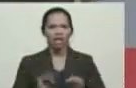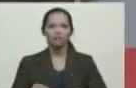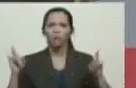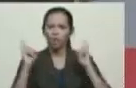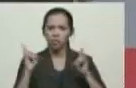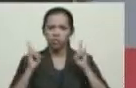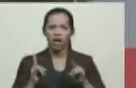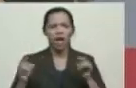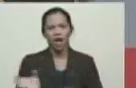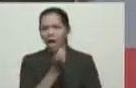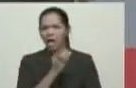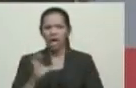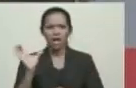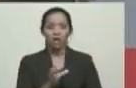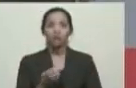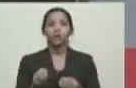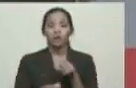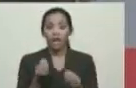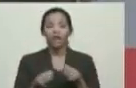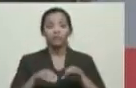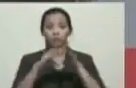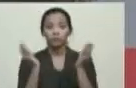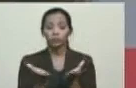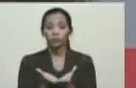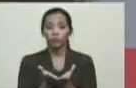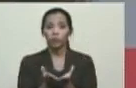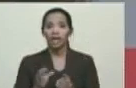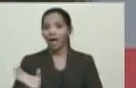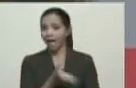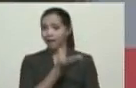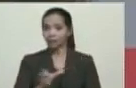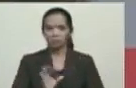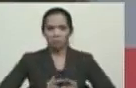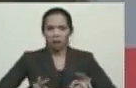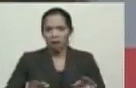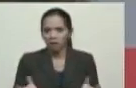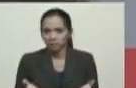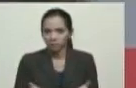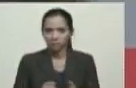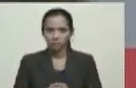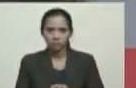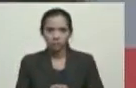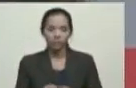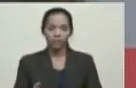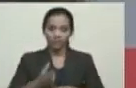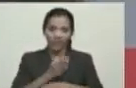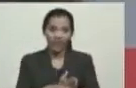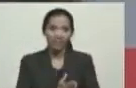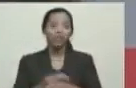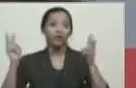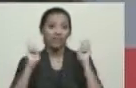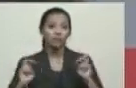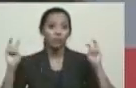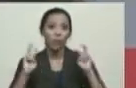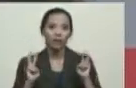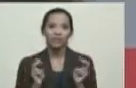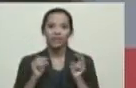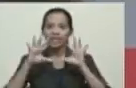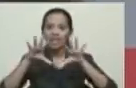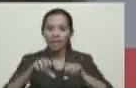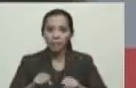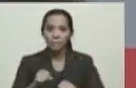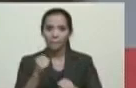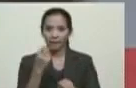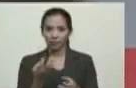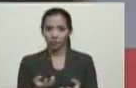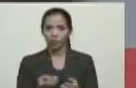haciendo lo que muchos están haciendo ahora en el mundo. Que por cierto, nunca antes, previo a una supuesta invasión, que ojalá que nunca